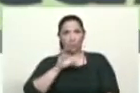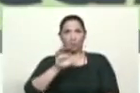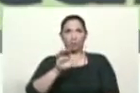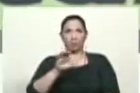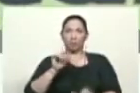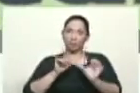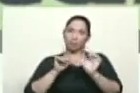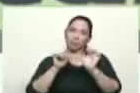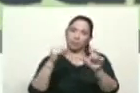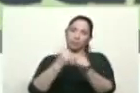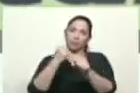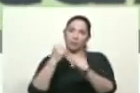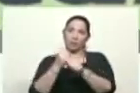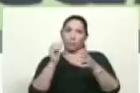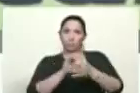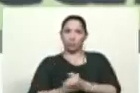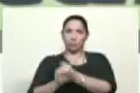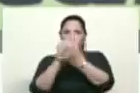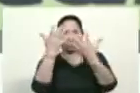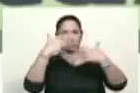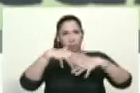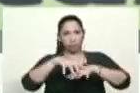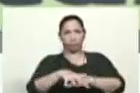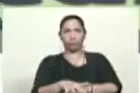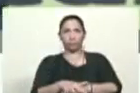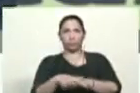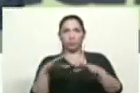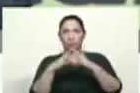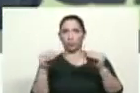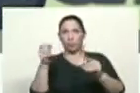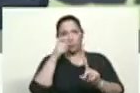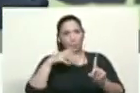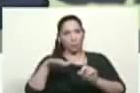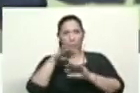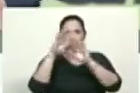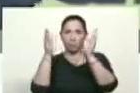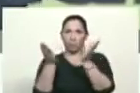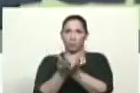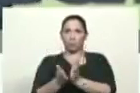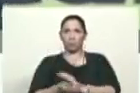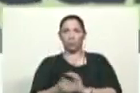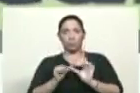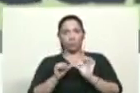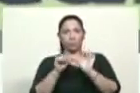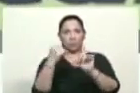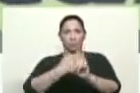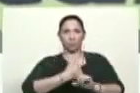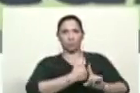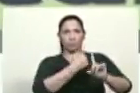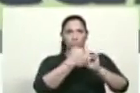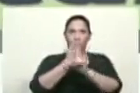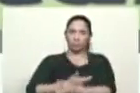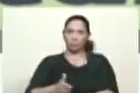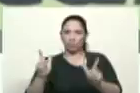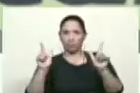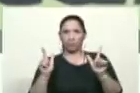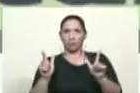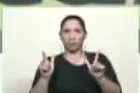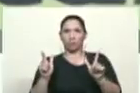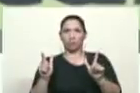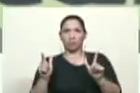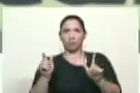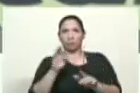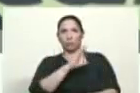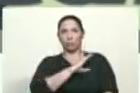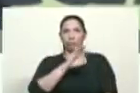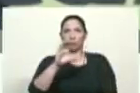seguir trabajando por la unidad, la integración de todos los pueblos del mundo que siguen luchando por su libertad y su